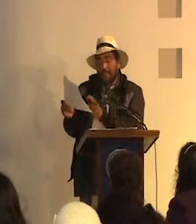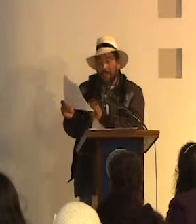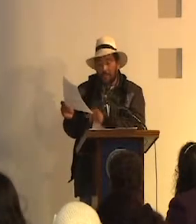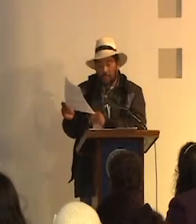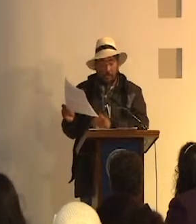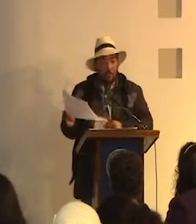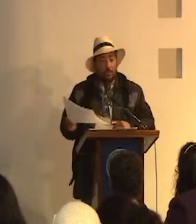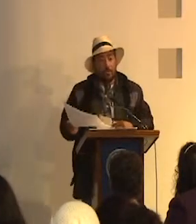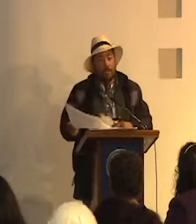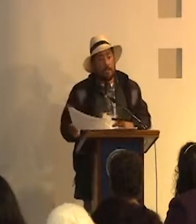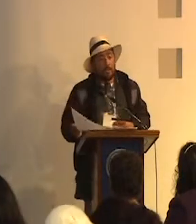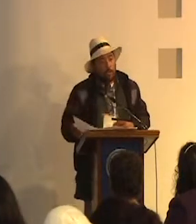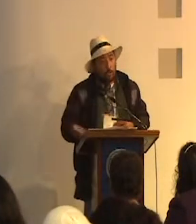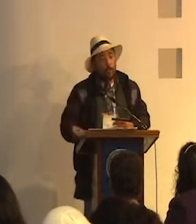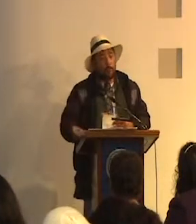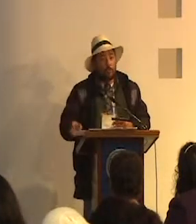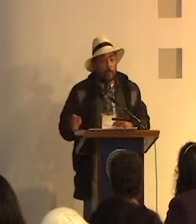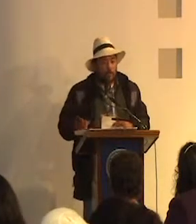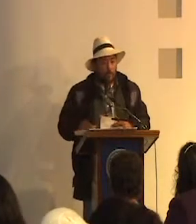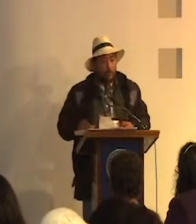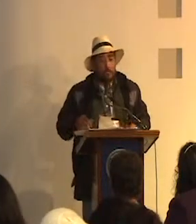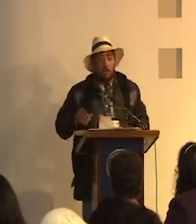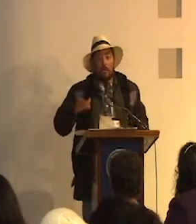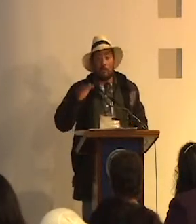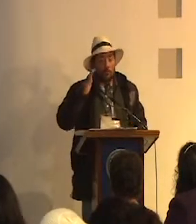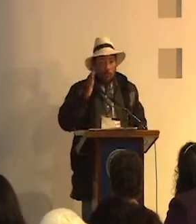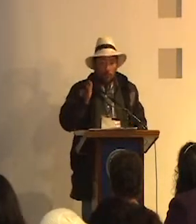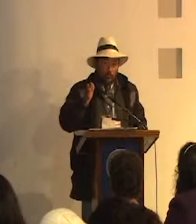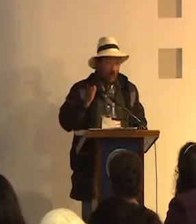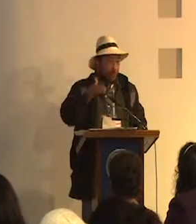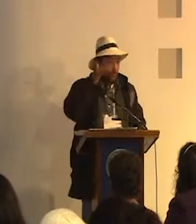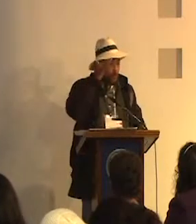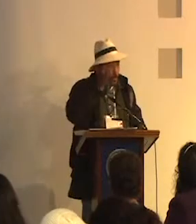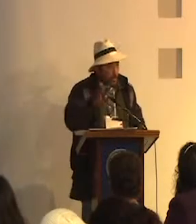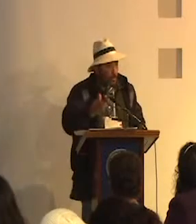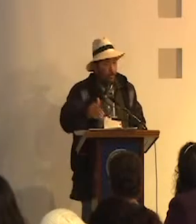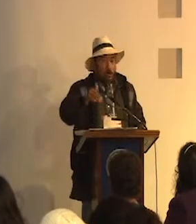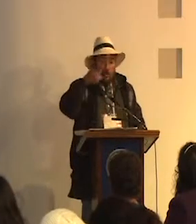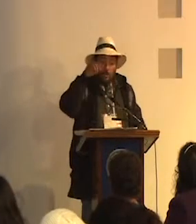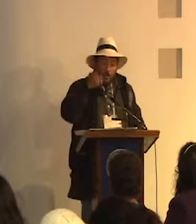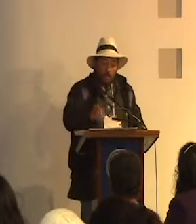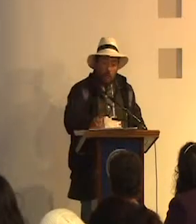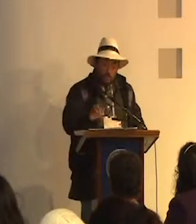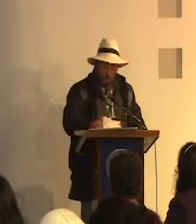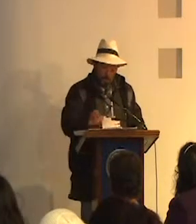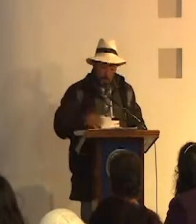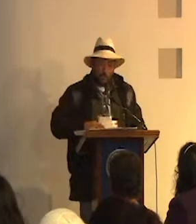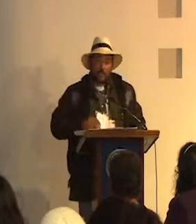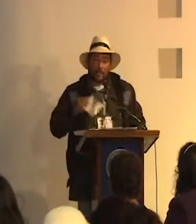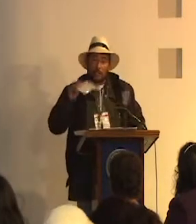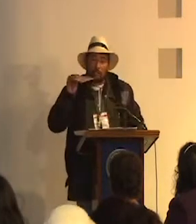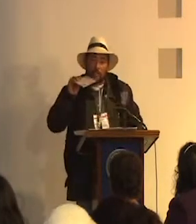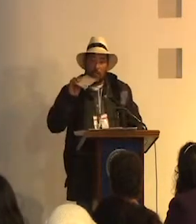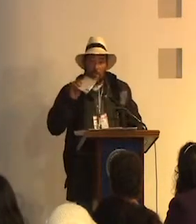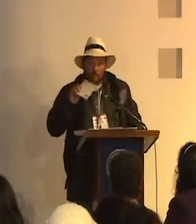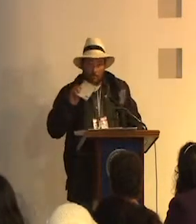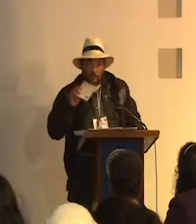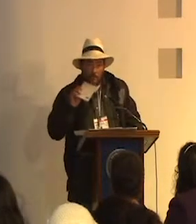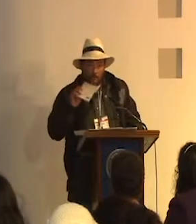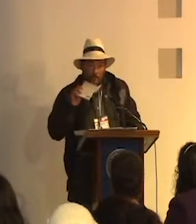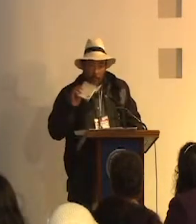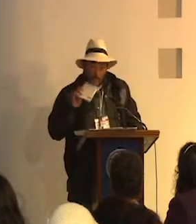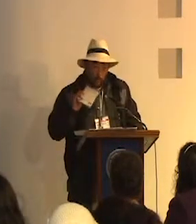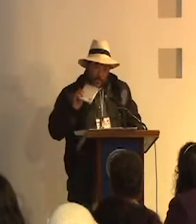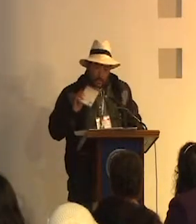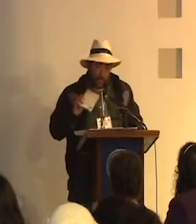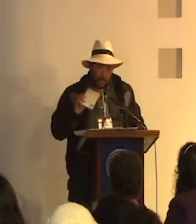es caracterización y carnetización de toda la población. Ojalá todos ustedes nos pongamos de acuerdo y obliguemos a este Estado que tengan